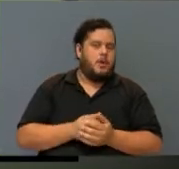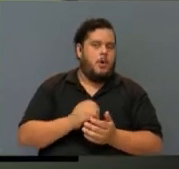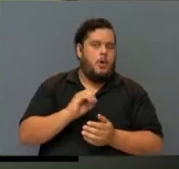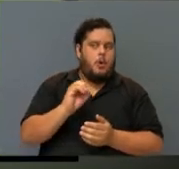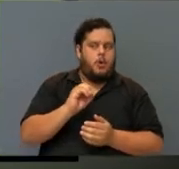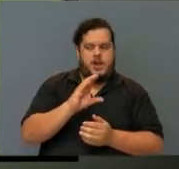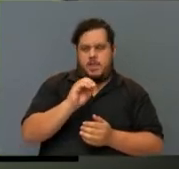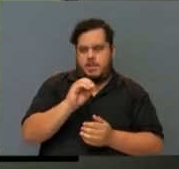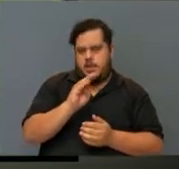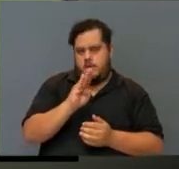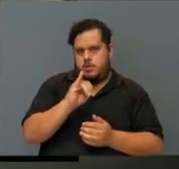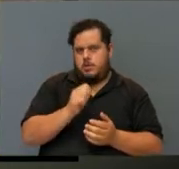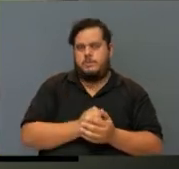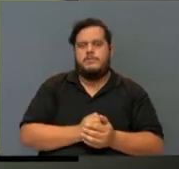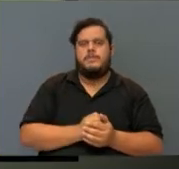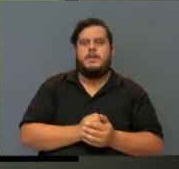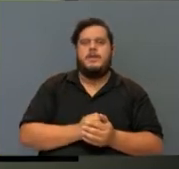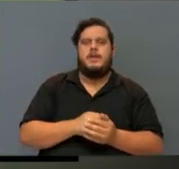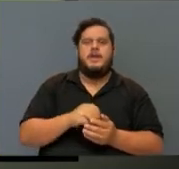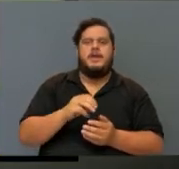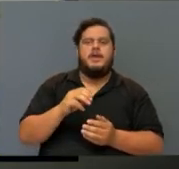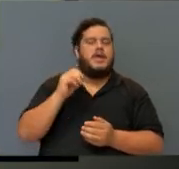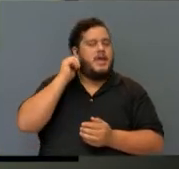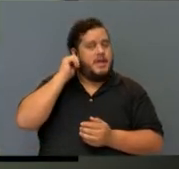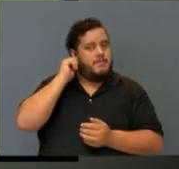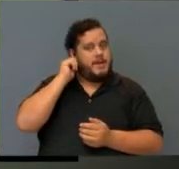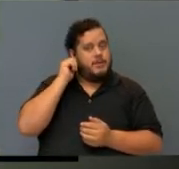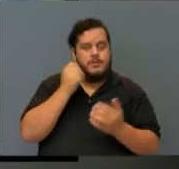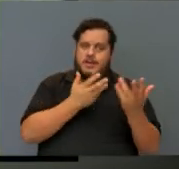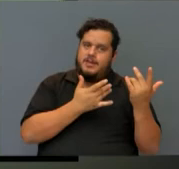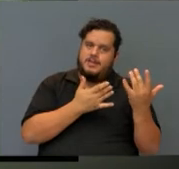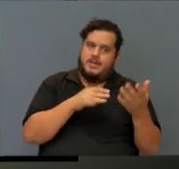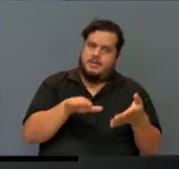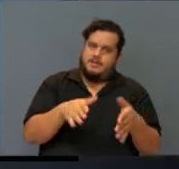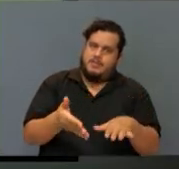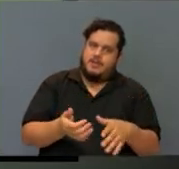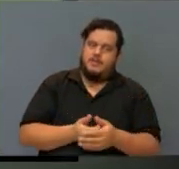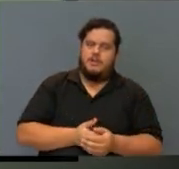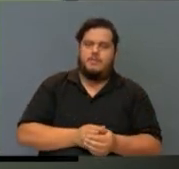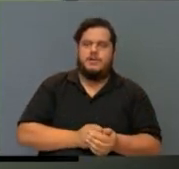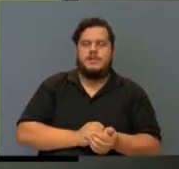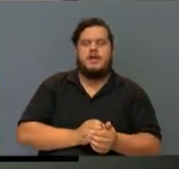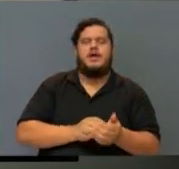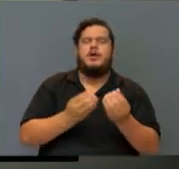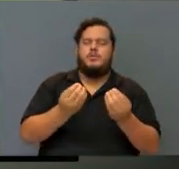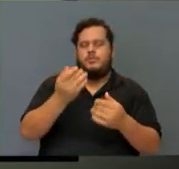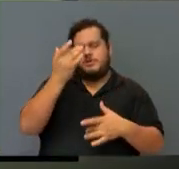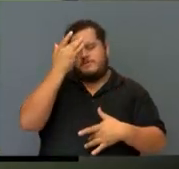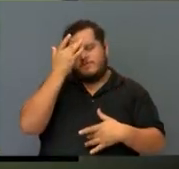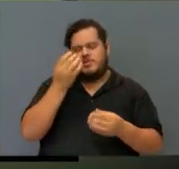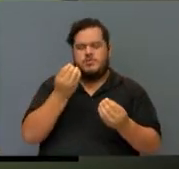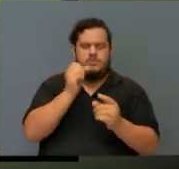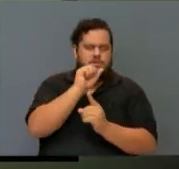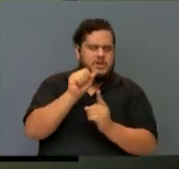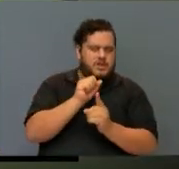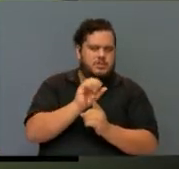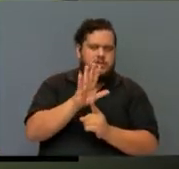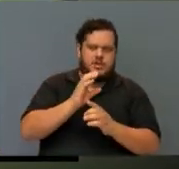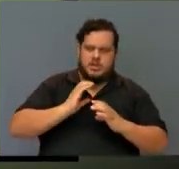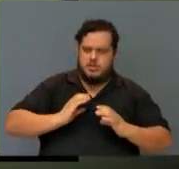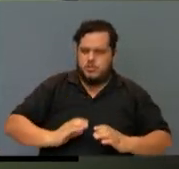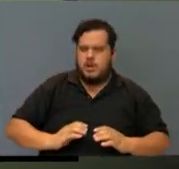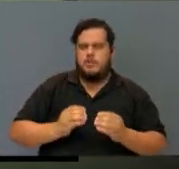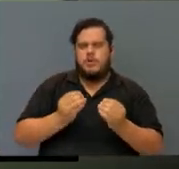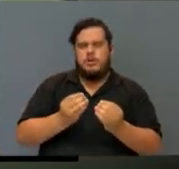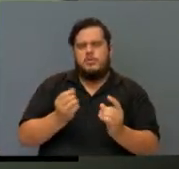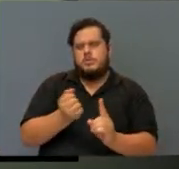estaba esperando la muerte valor en el sentido de que planta la enfermedad tango la educación de su cuerpo tanto